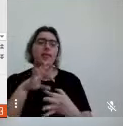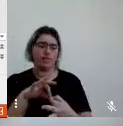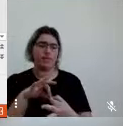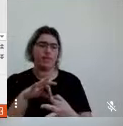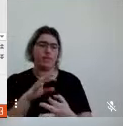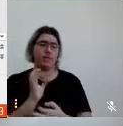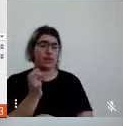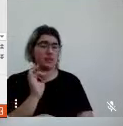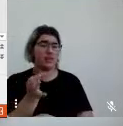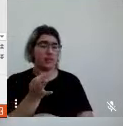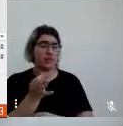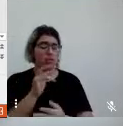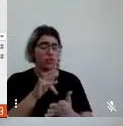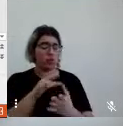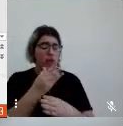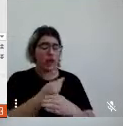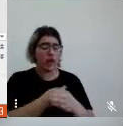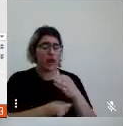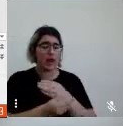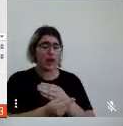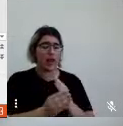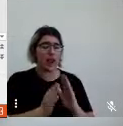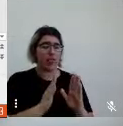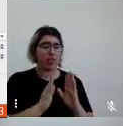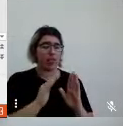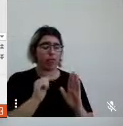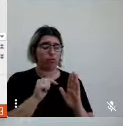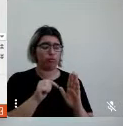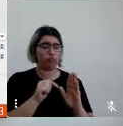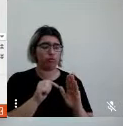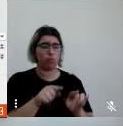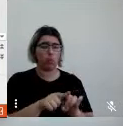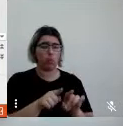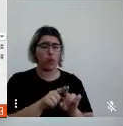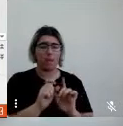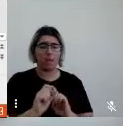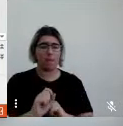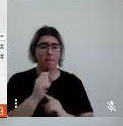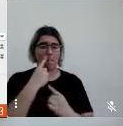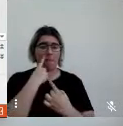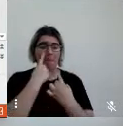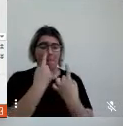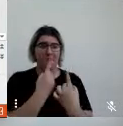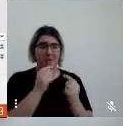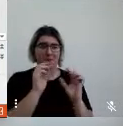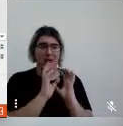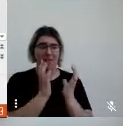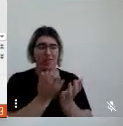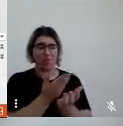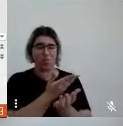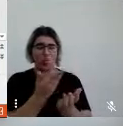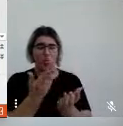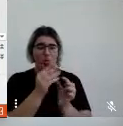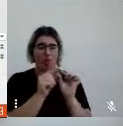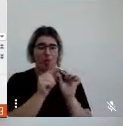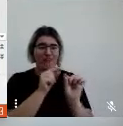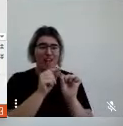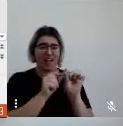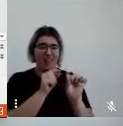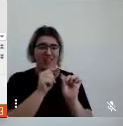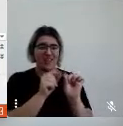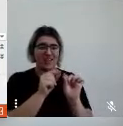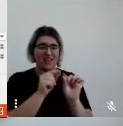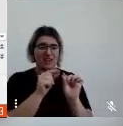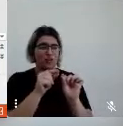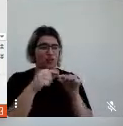nacemos nos exponemos a las primeras bacterias y todos los factores que hay a lo largo de nuestro día a día